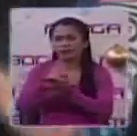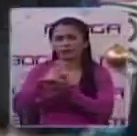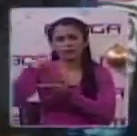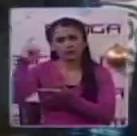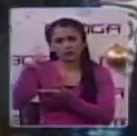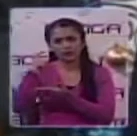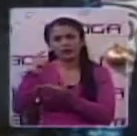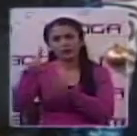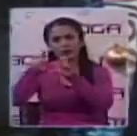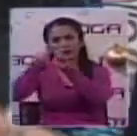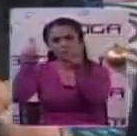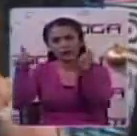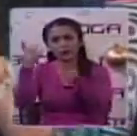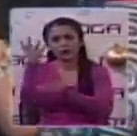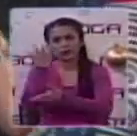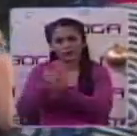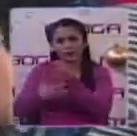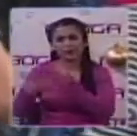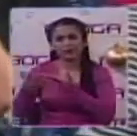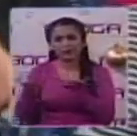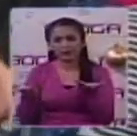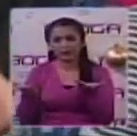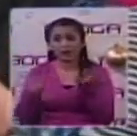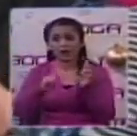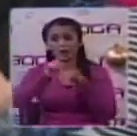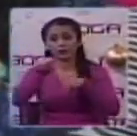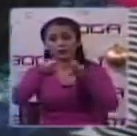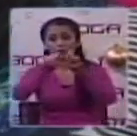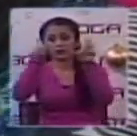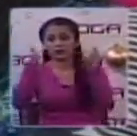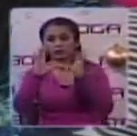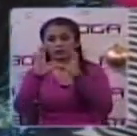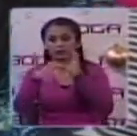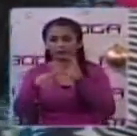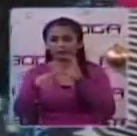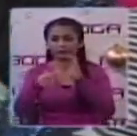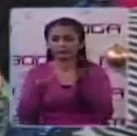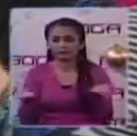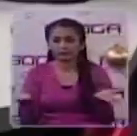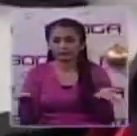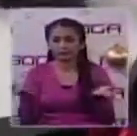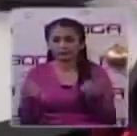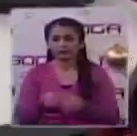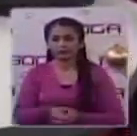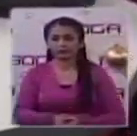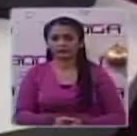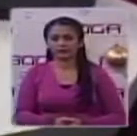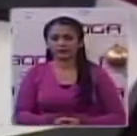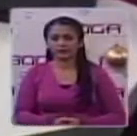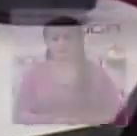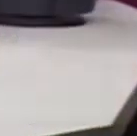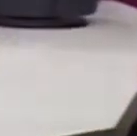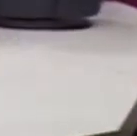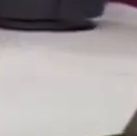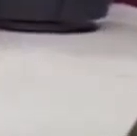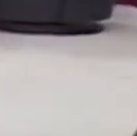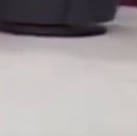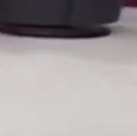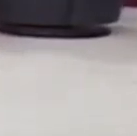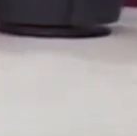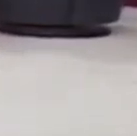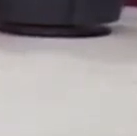débil de una organización es la comunicación, el público interno, y ese público interno es los empleados,